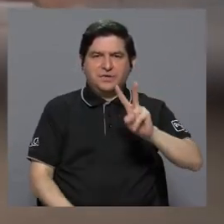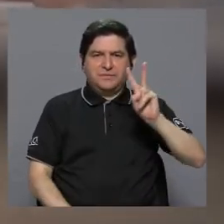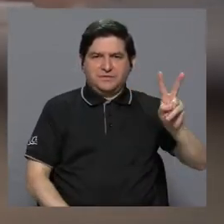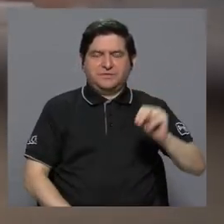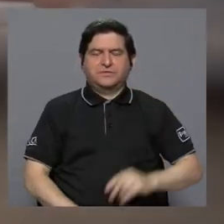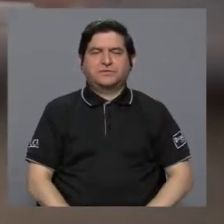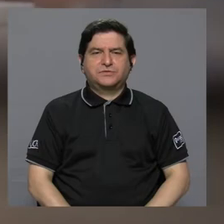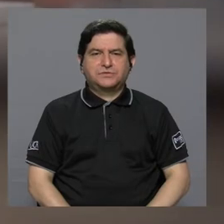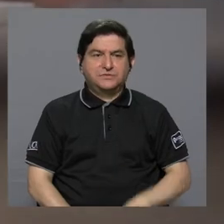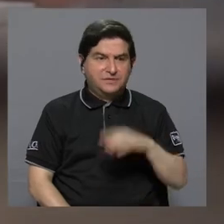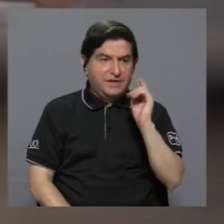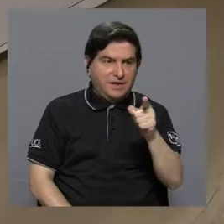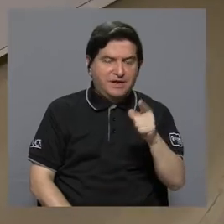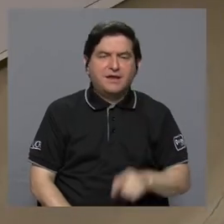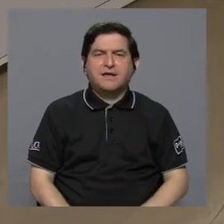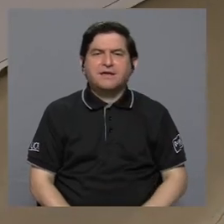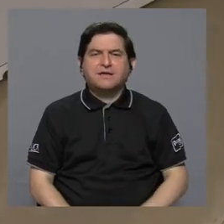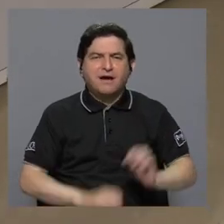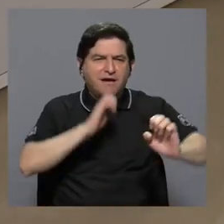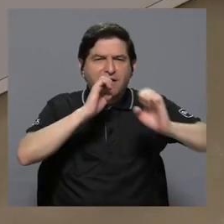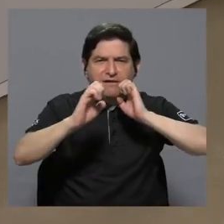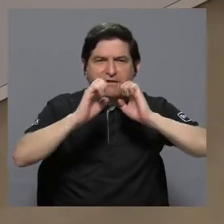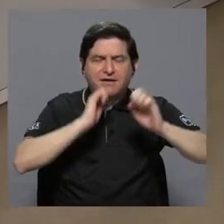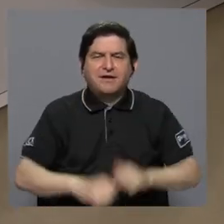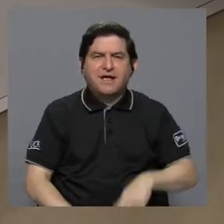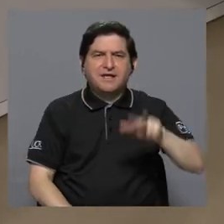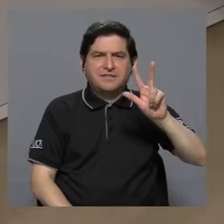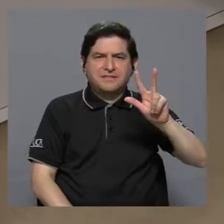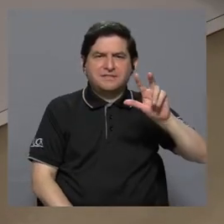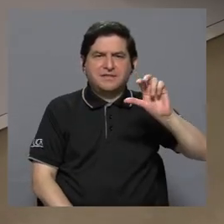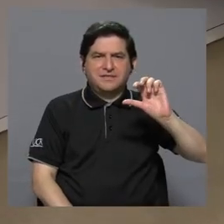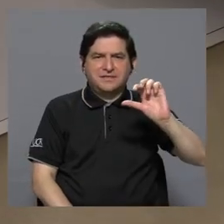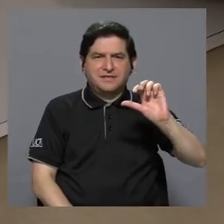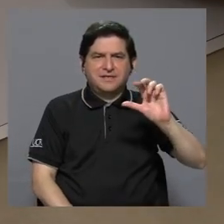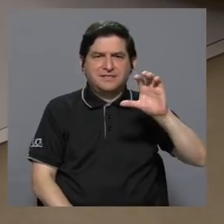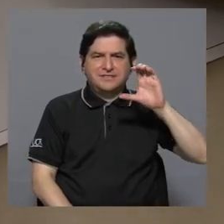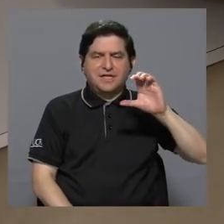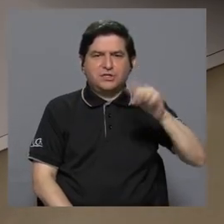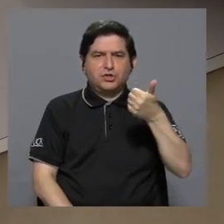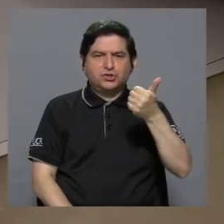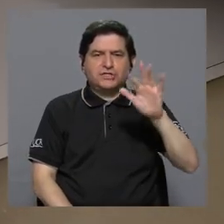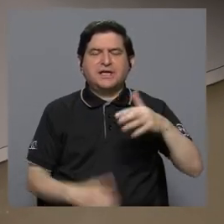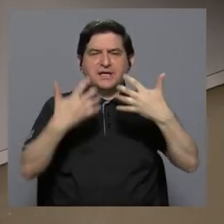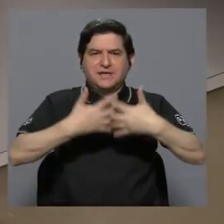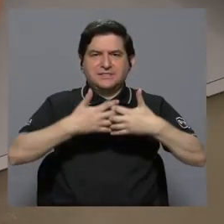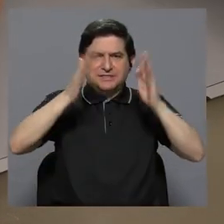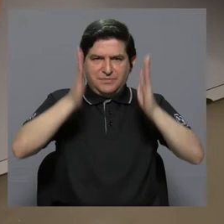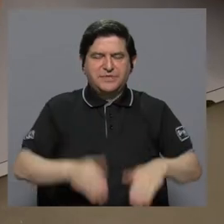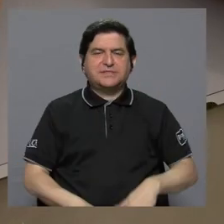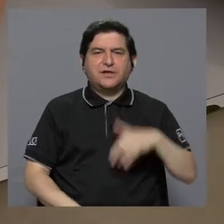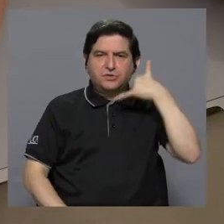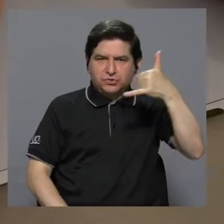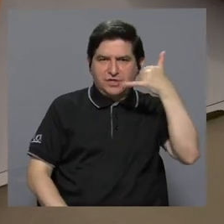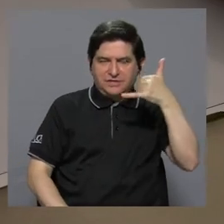2022. Para ella, en total se entrevistaron a 310 empresarios vía telefónica.